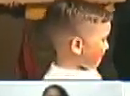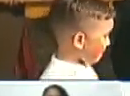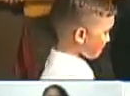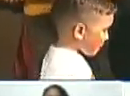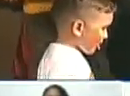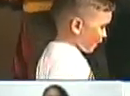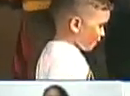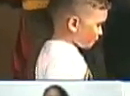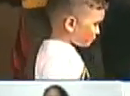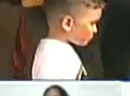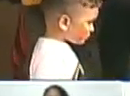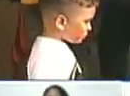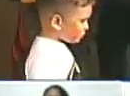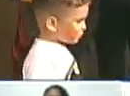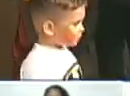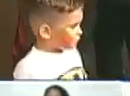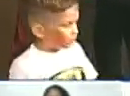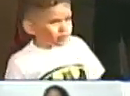Gente,